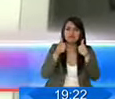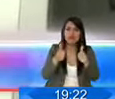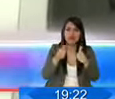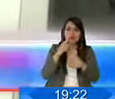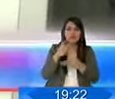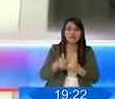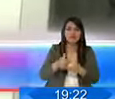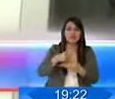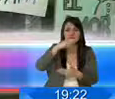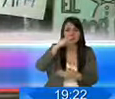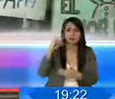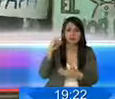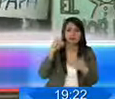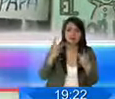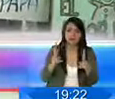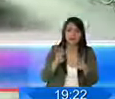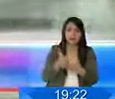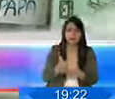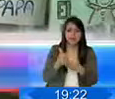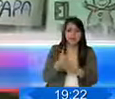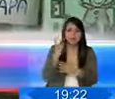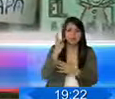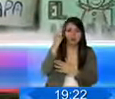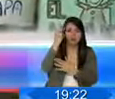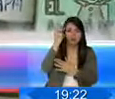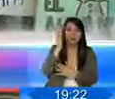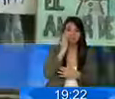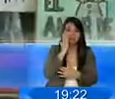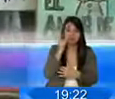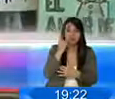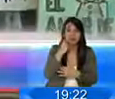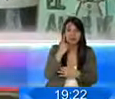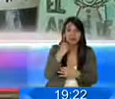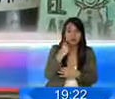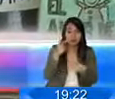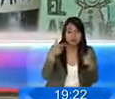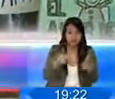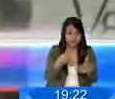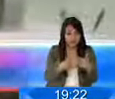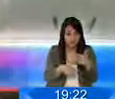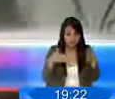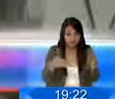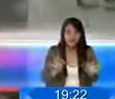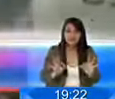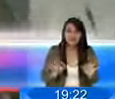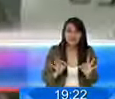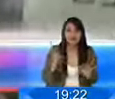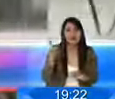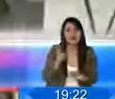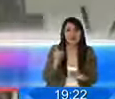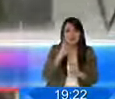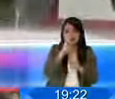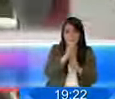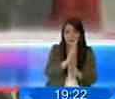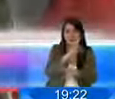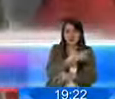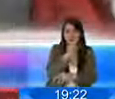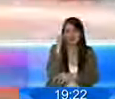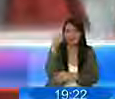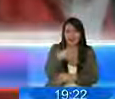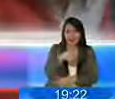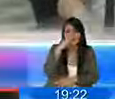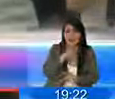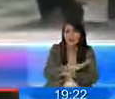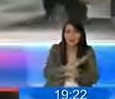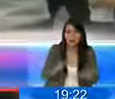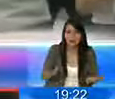miles de niños y esos padres. Tanto padres y madres de familia que no gozan de la compañía de sus hijos solicitan que se respeten los derechos de los